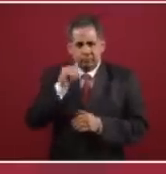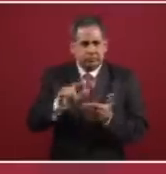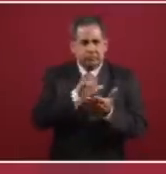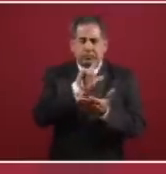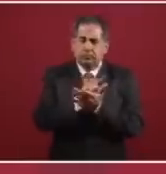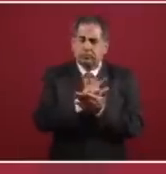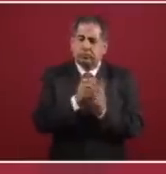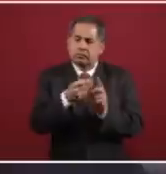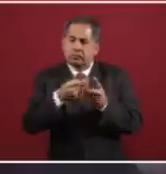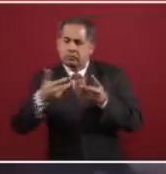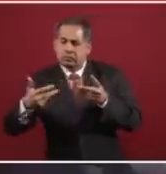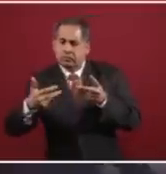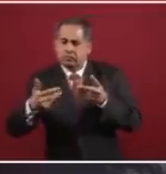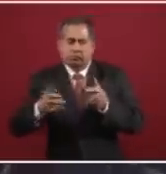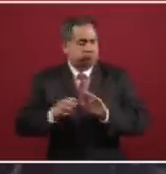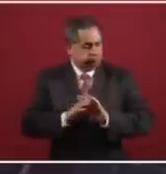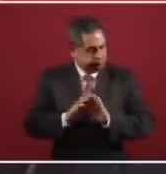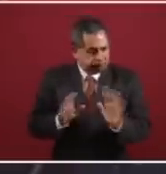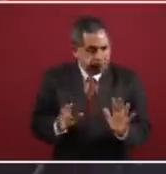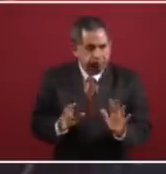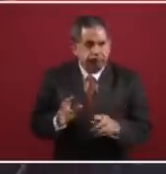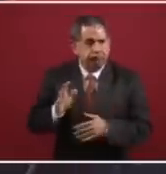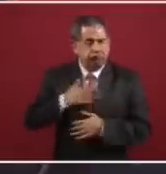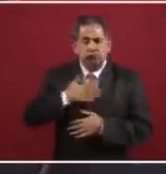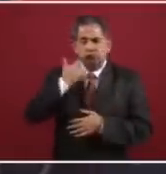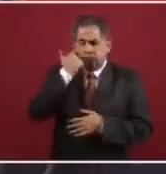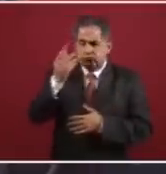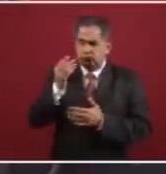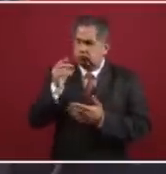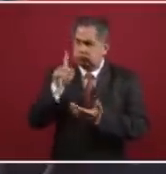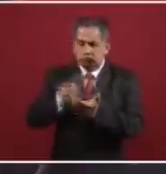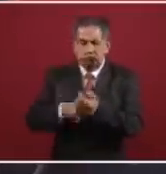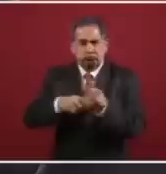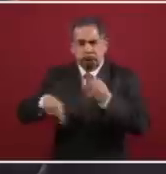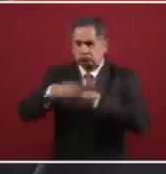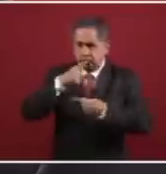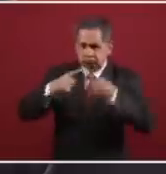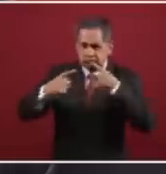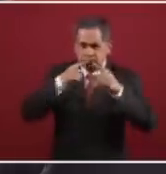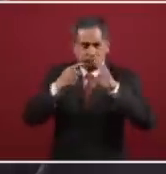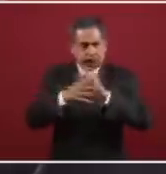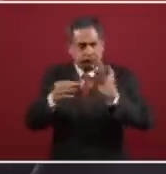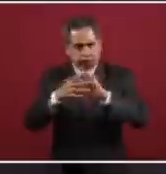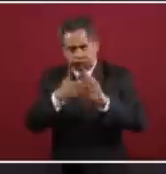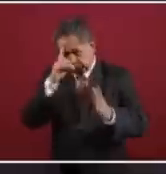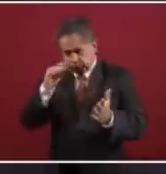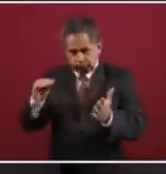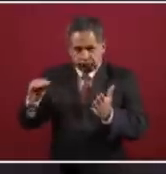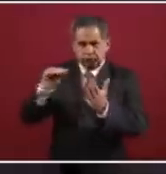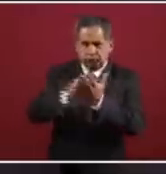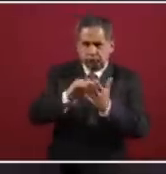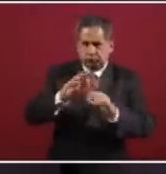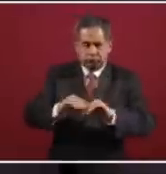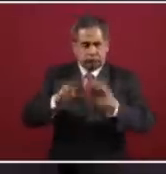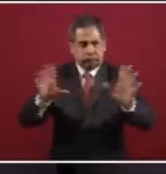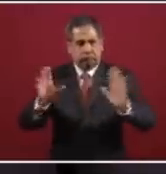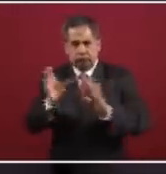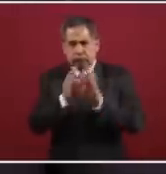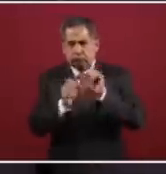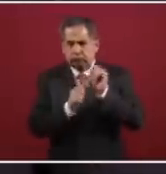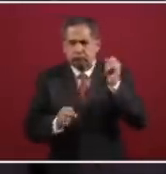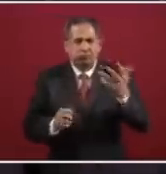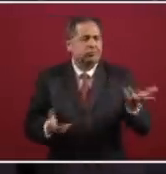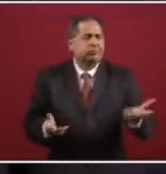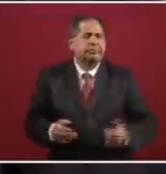secundarias, quiero que se discuta para que quede establecido en la Constitución.